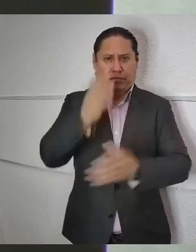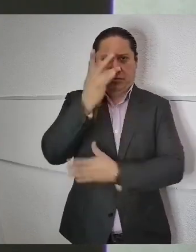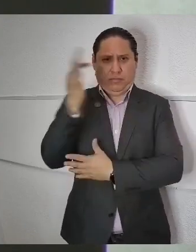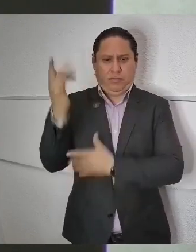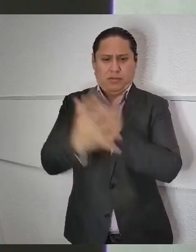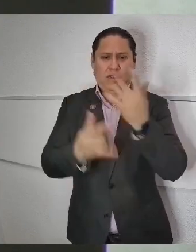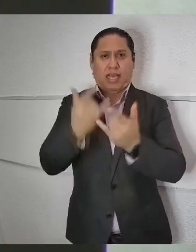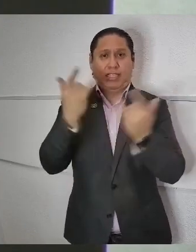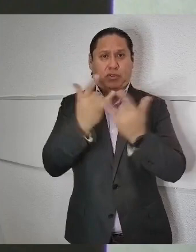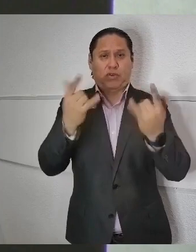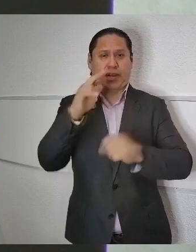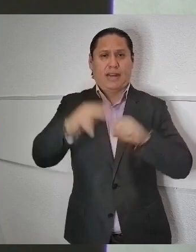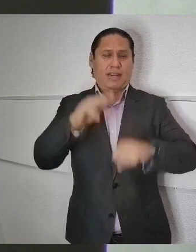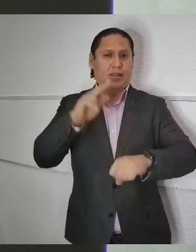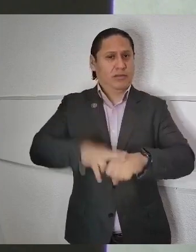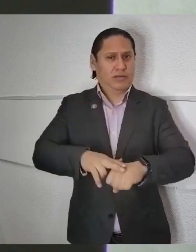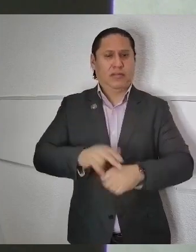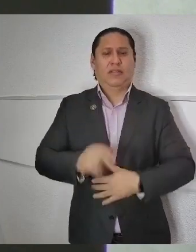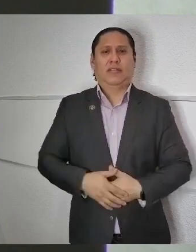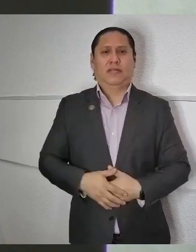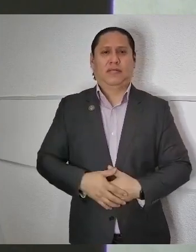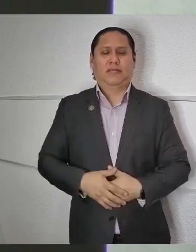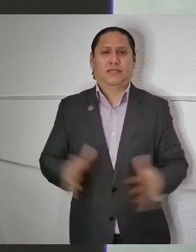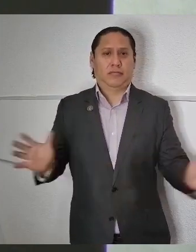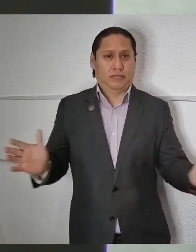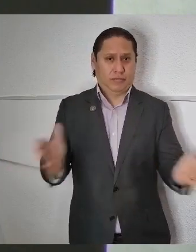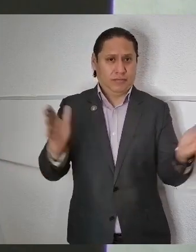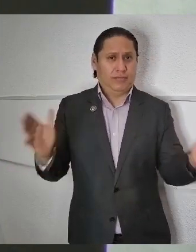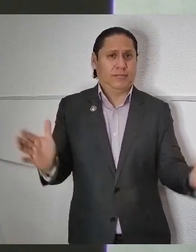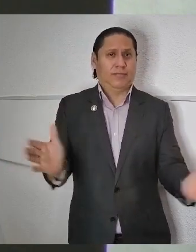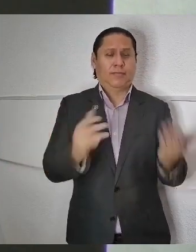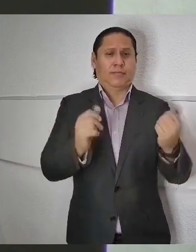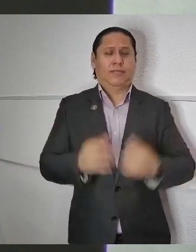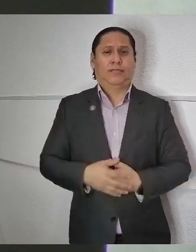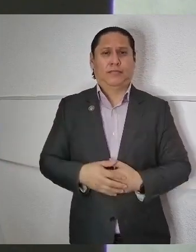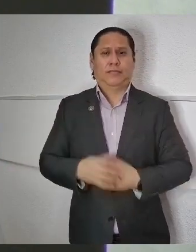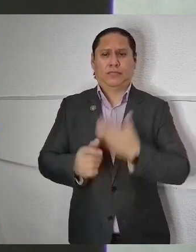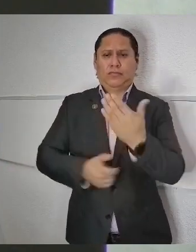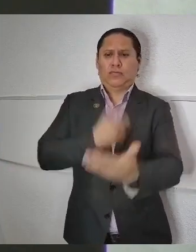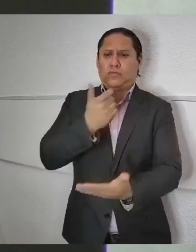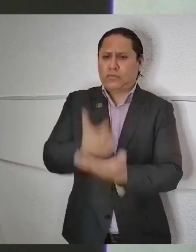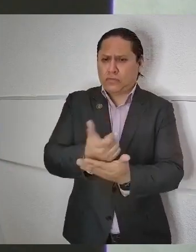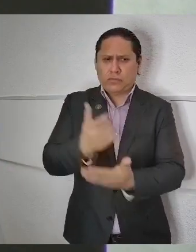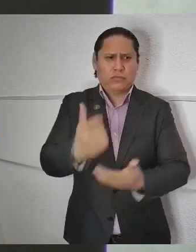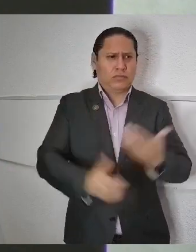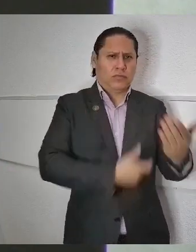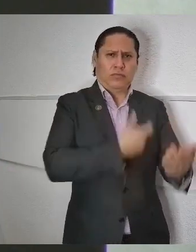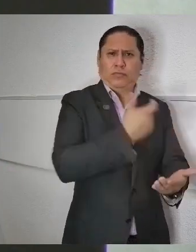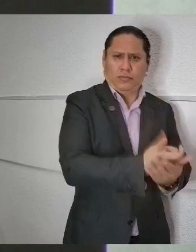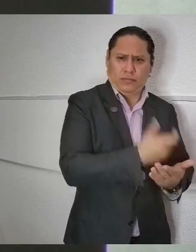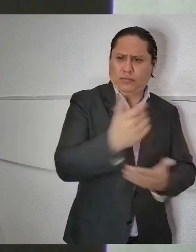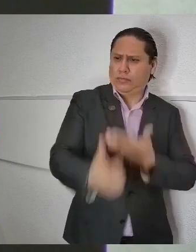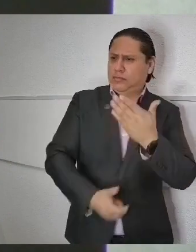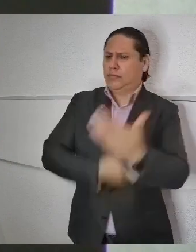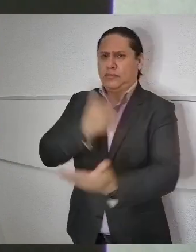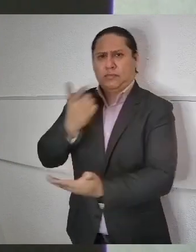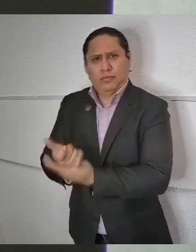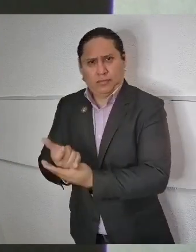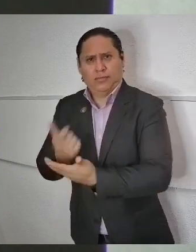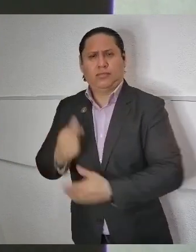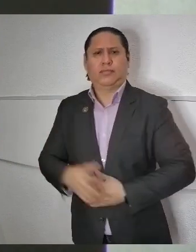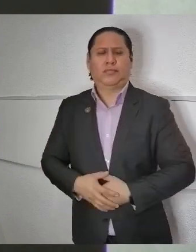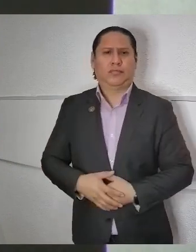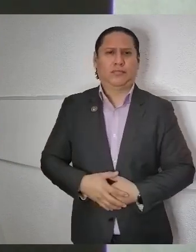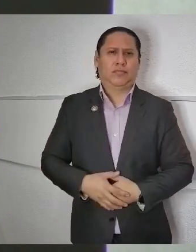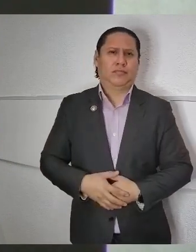e Historia Natural va a promover con incentivos económicos, no solamente